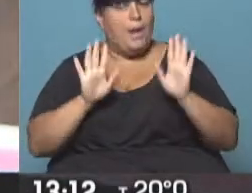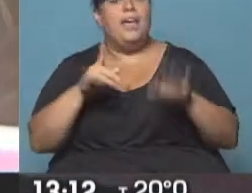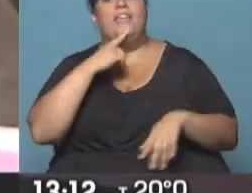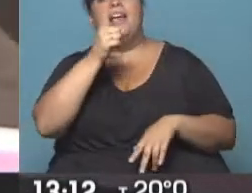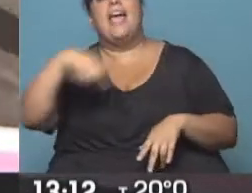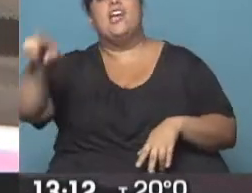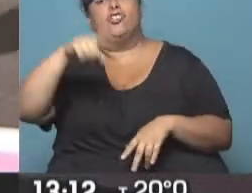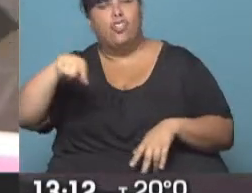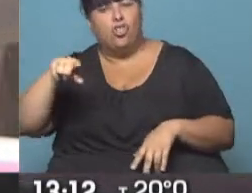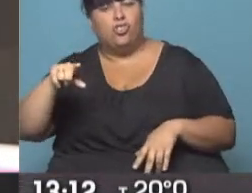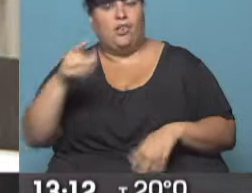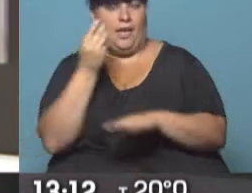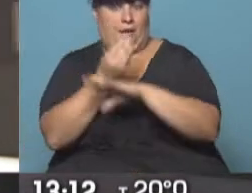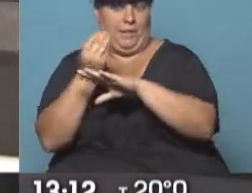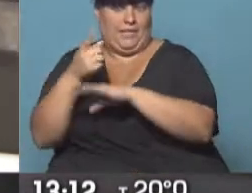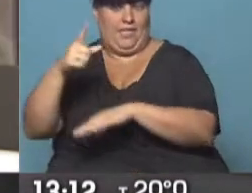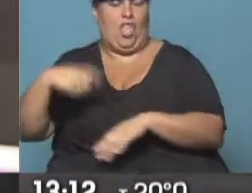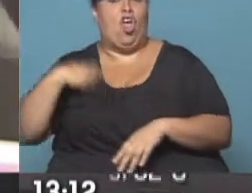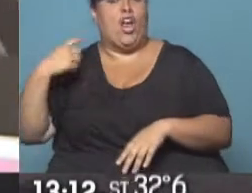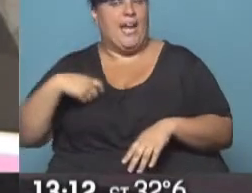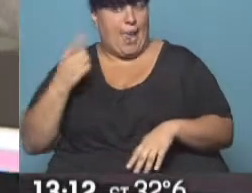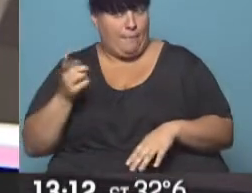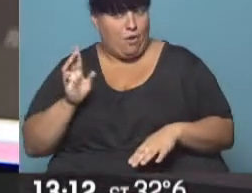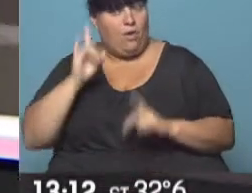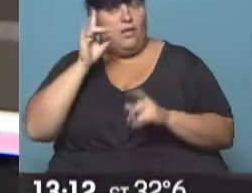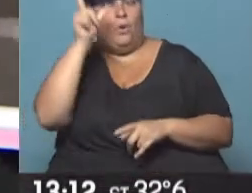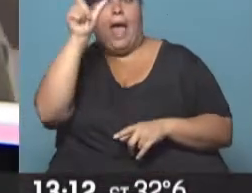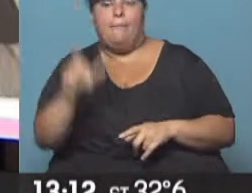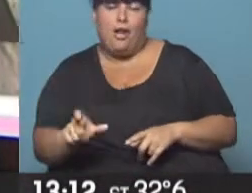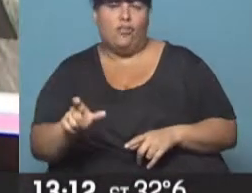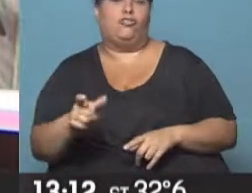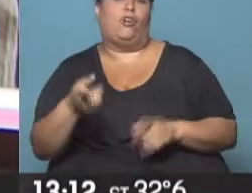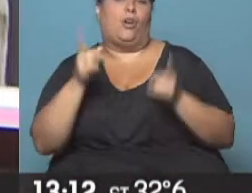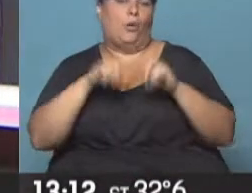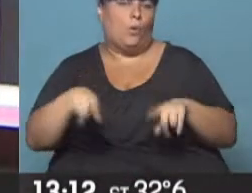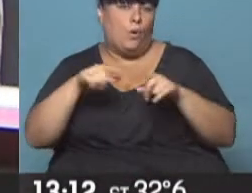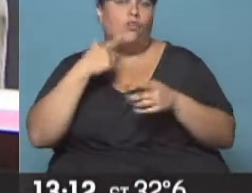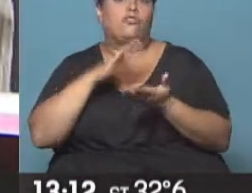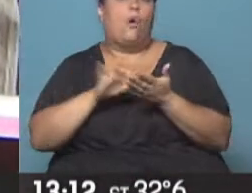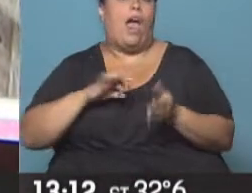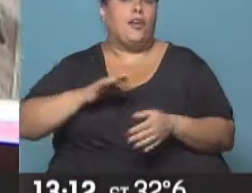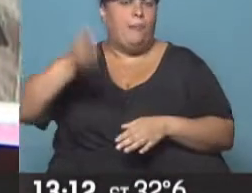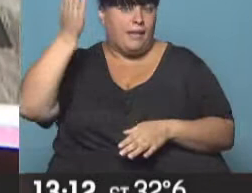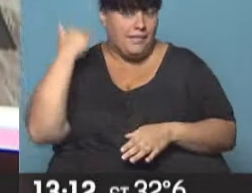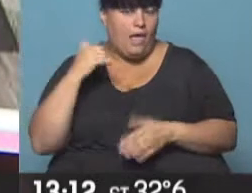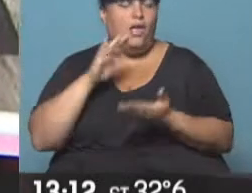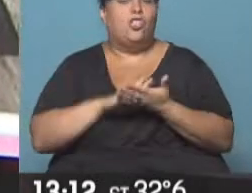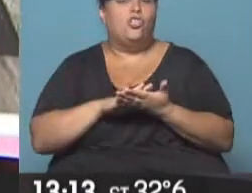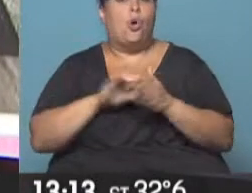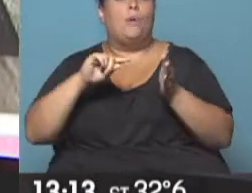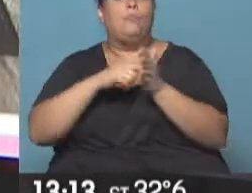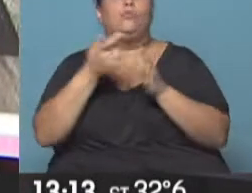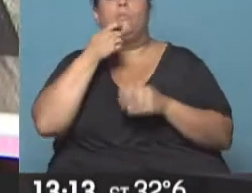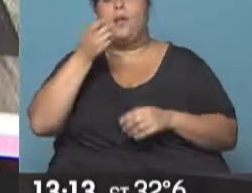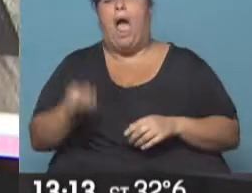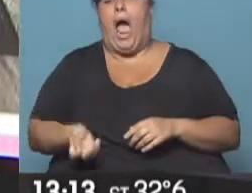dicen ellos los referentes de los gremios teniendo en cuenta una figura que ya hemos escuchado mucho sobre todo del año pasado sobre esta cláusula